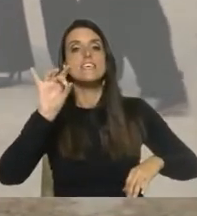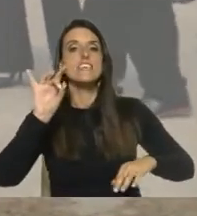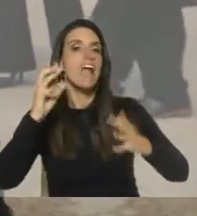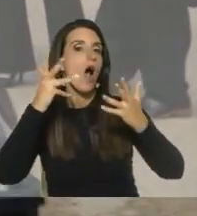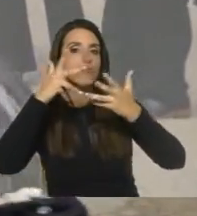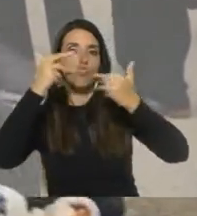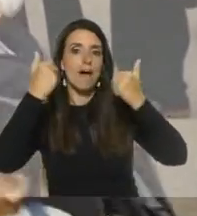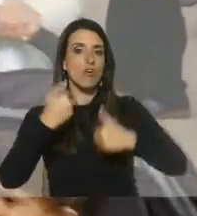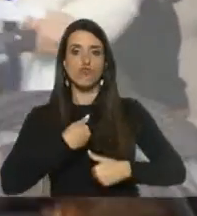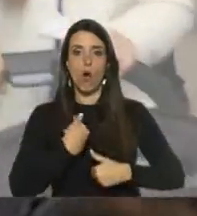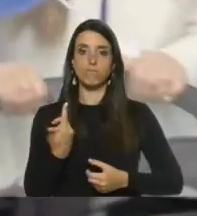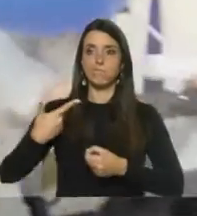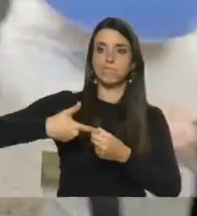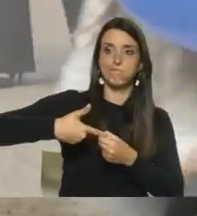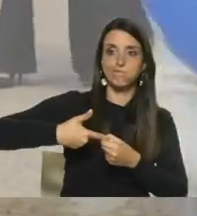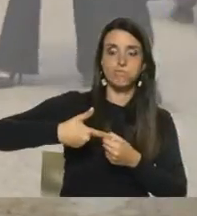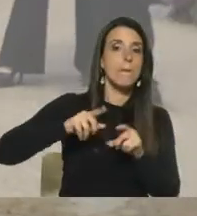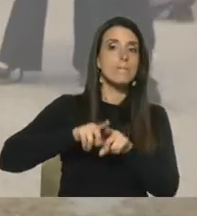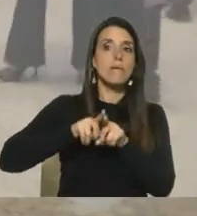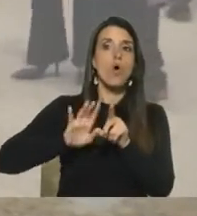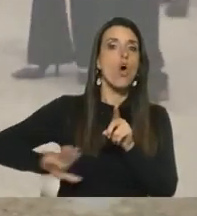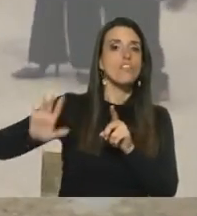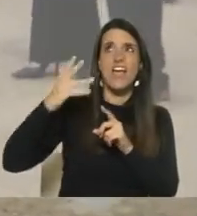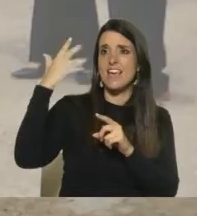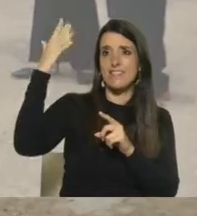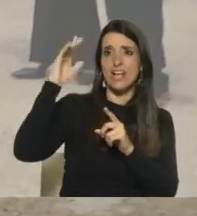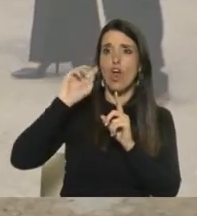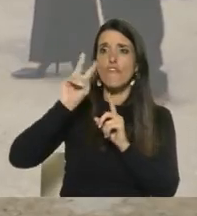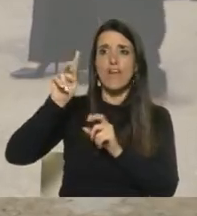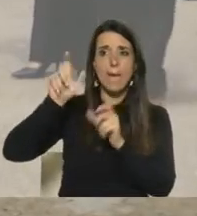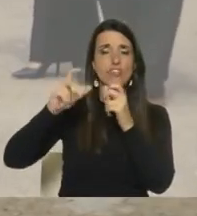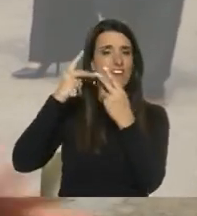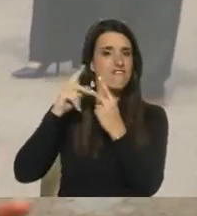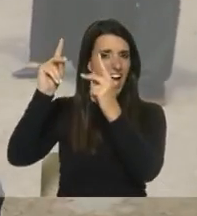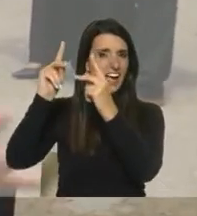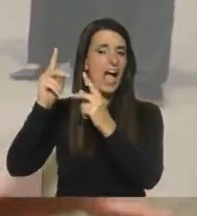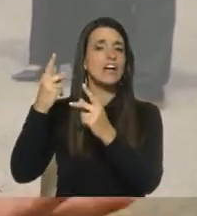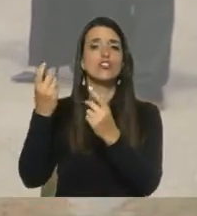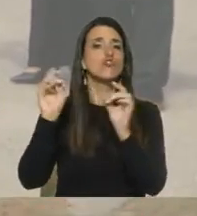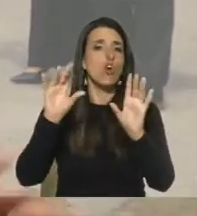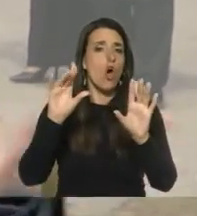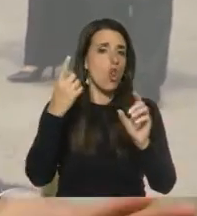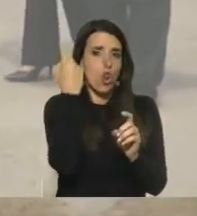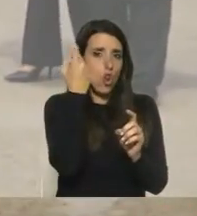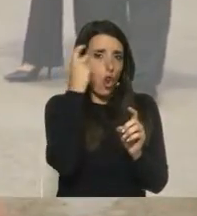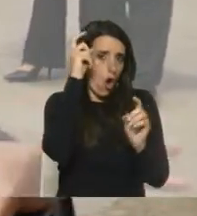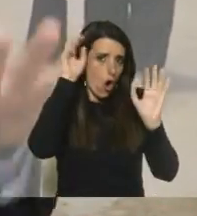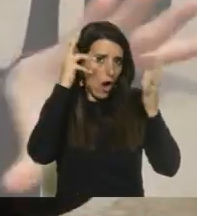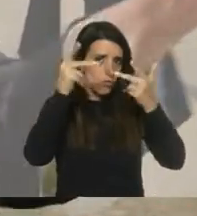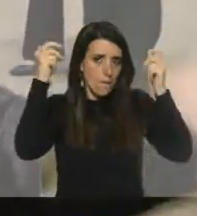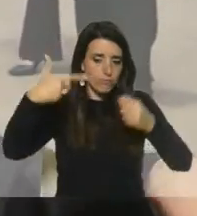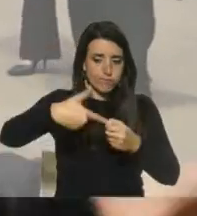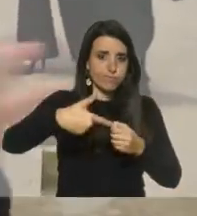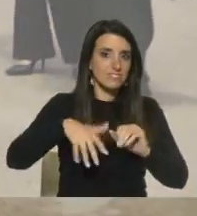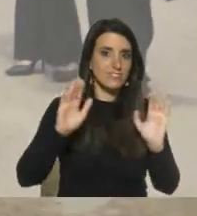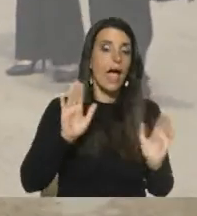automáticas, como se ve en otros puntos del territorio nacional, también en el extranjero, aquellas personas que han viajado a otros lugares y ven que hay estaciones de servicio automáticas. Bueno, eso